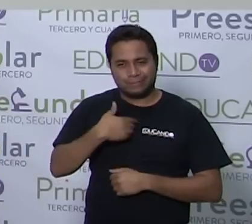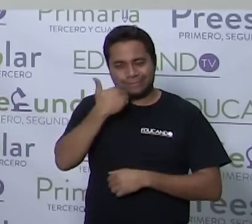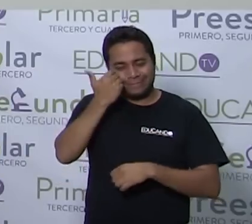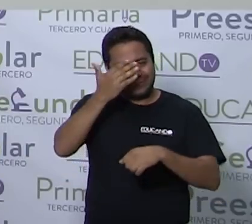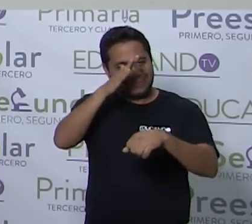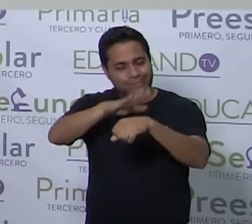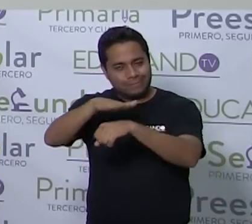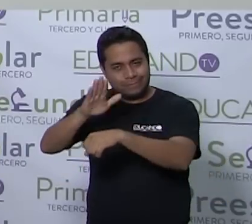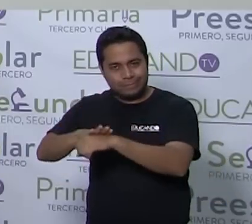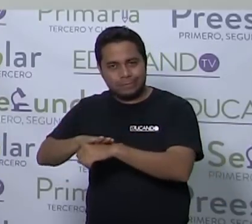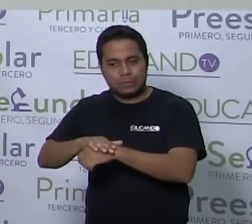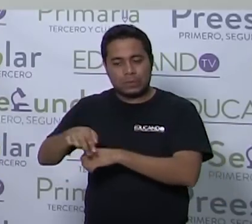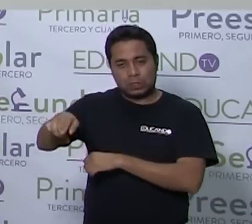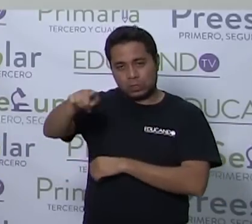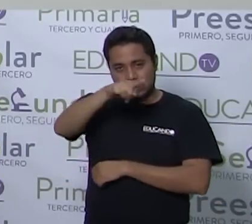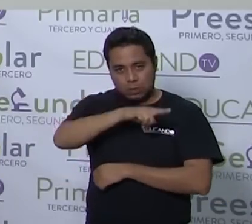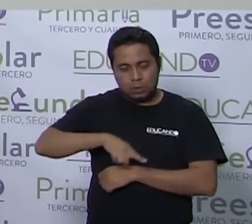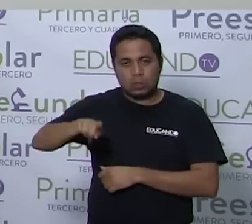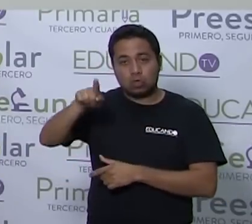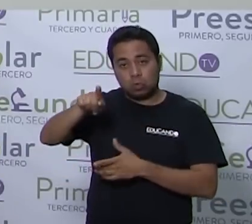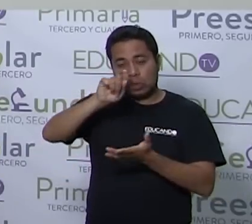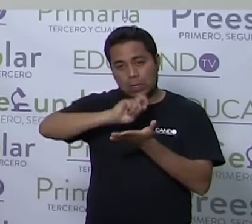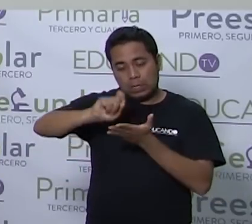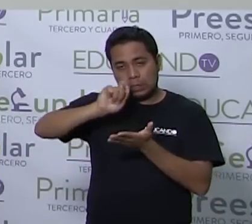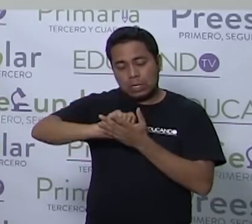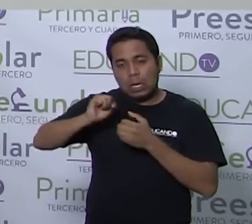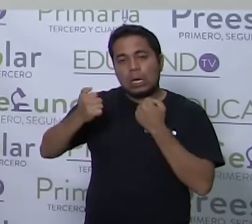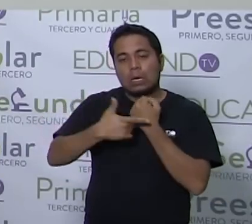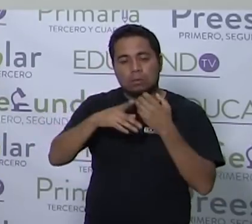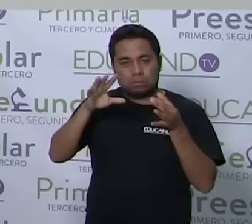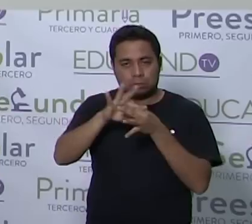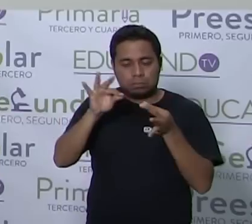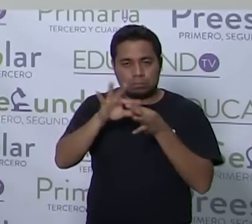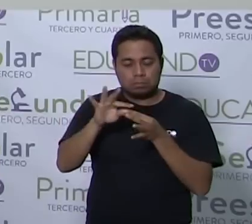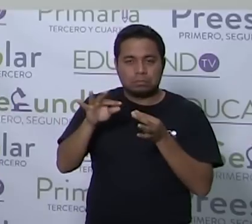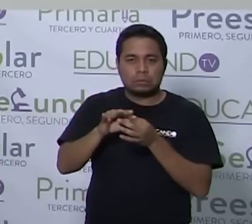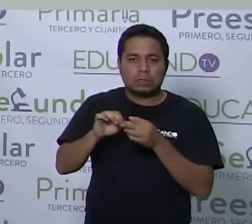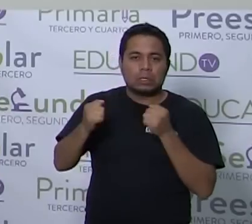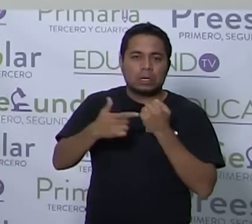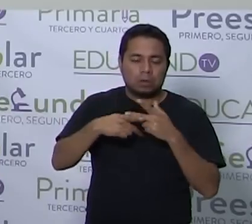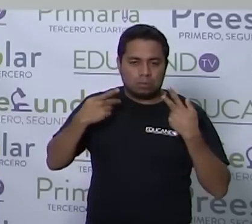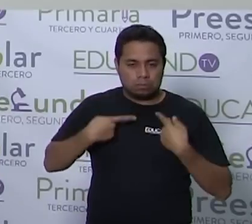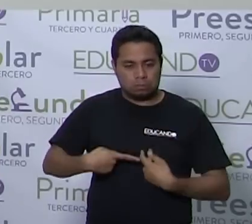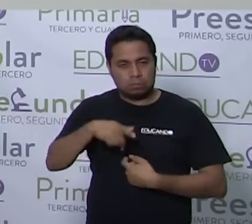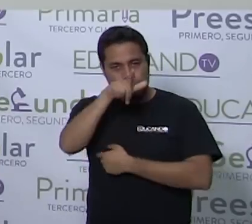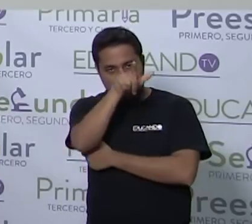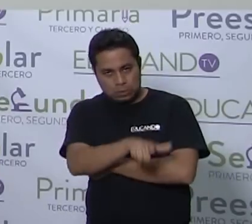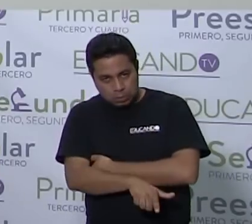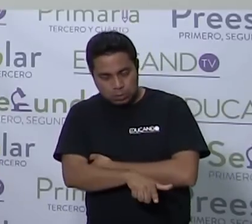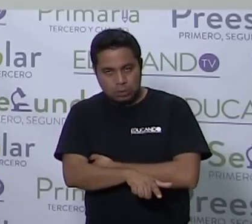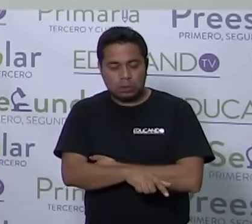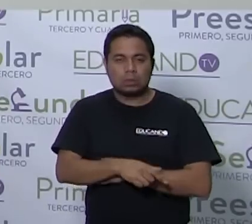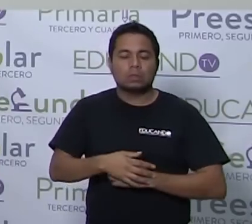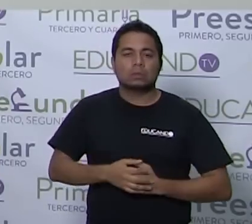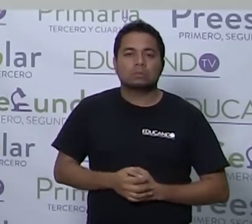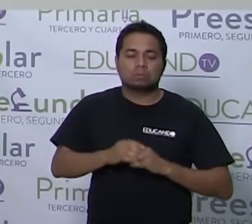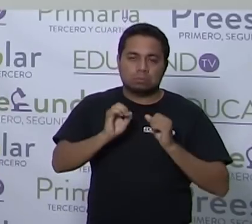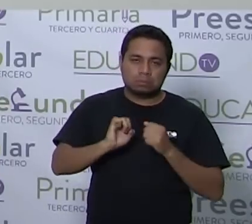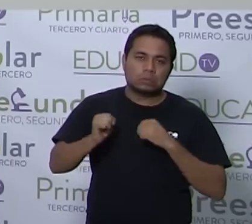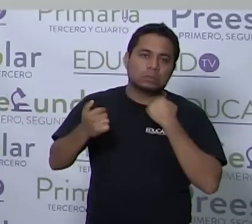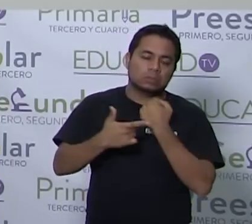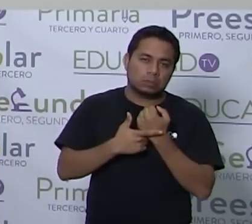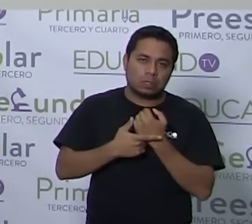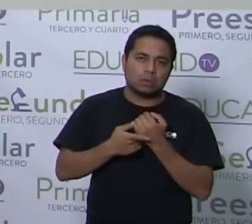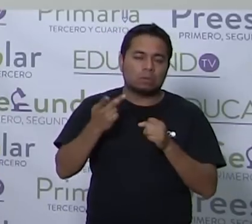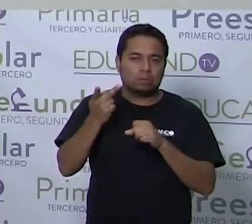invito entonces a que ustedes, cuando escriban narraciones, estén hablando de un personaje, estén hablando de una